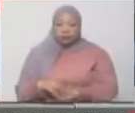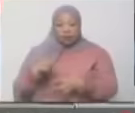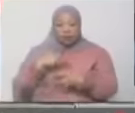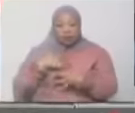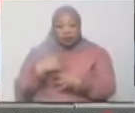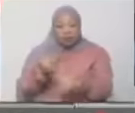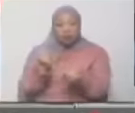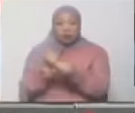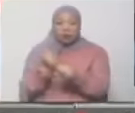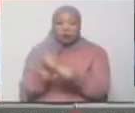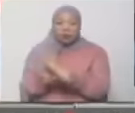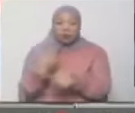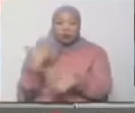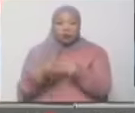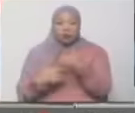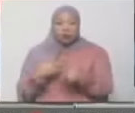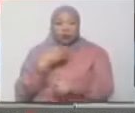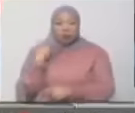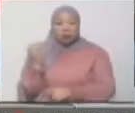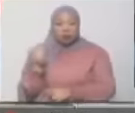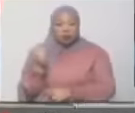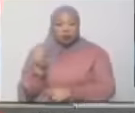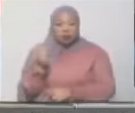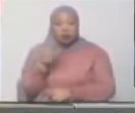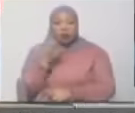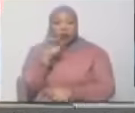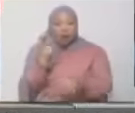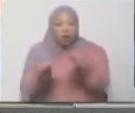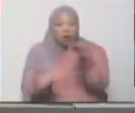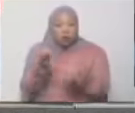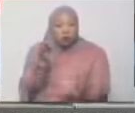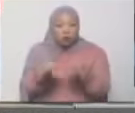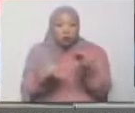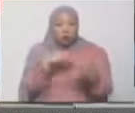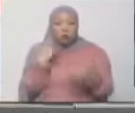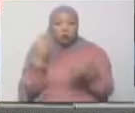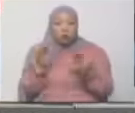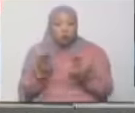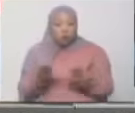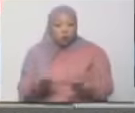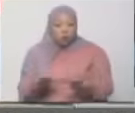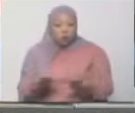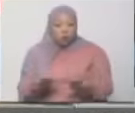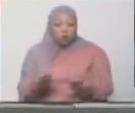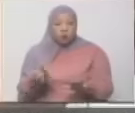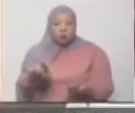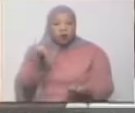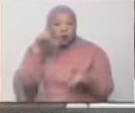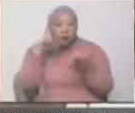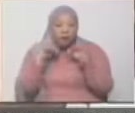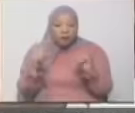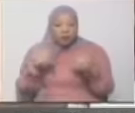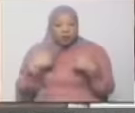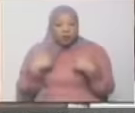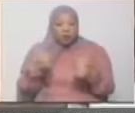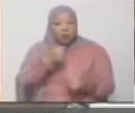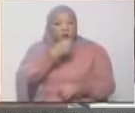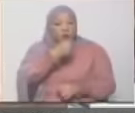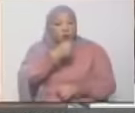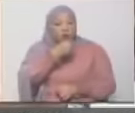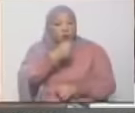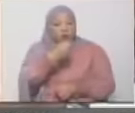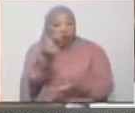Interesantísimo. No sé quién es Lucio Díaz. Es un abogado, penalista, criminólogo. Es especialista en salud, periodista, reportero